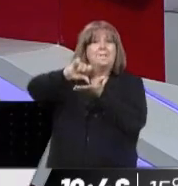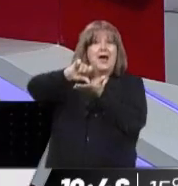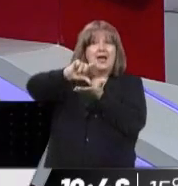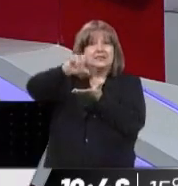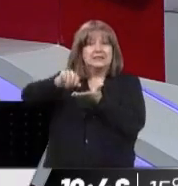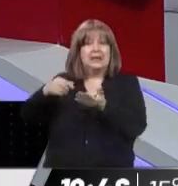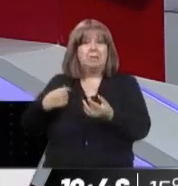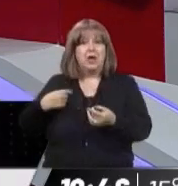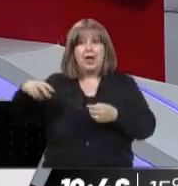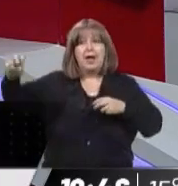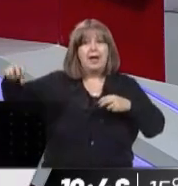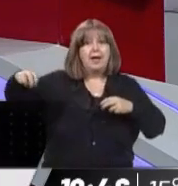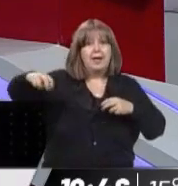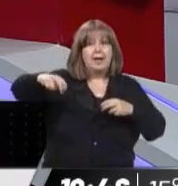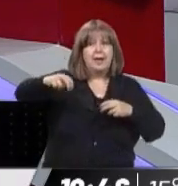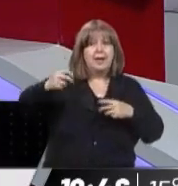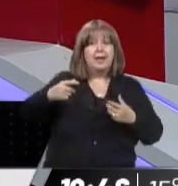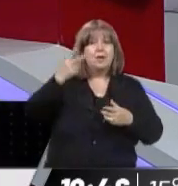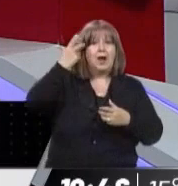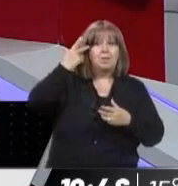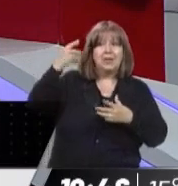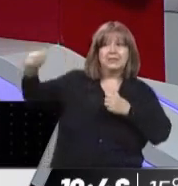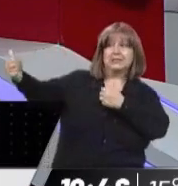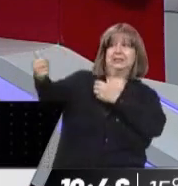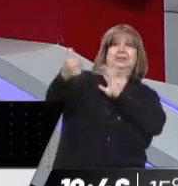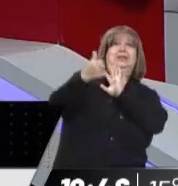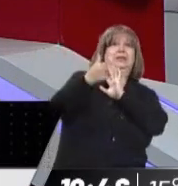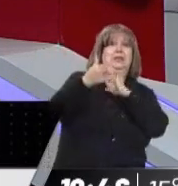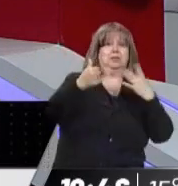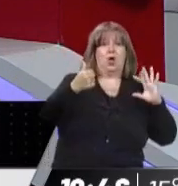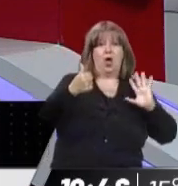saben qué querés hacer, cuál es tu intención de, sí, llegar, supuesto, a la persona,